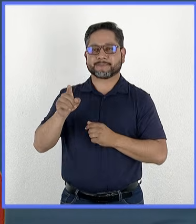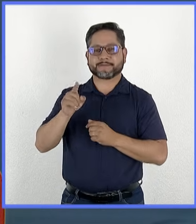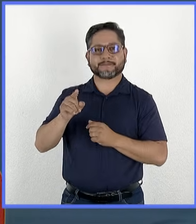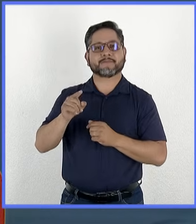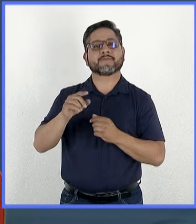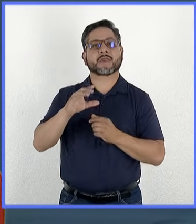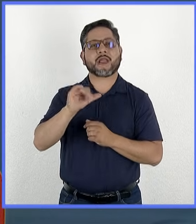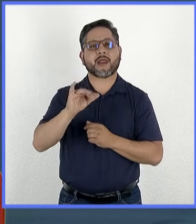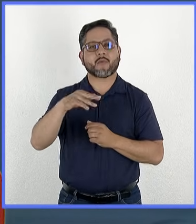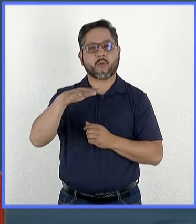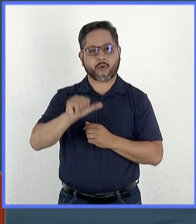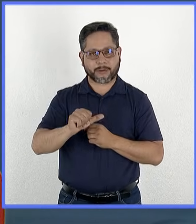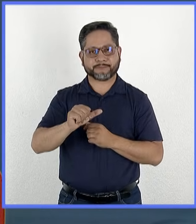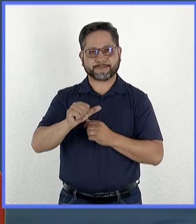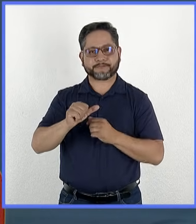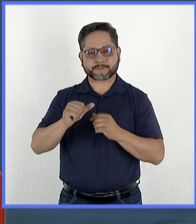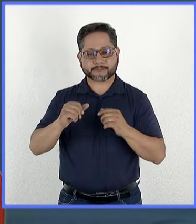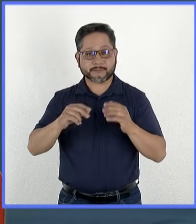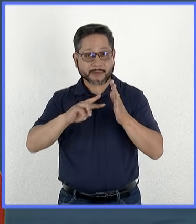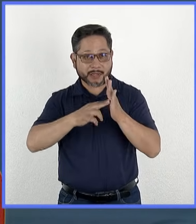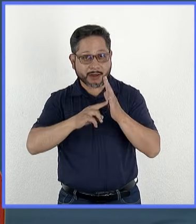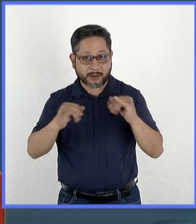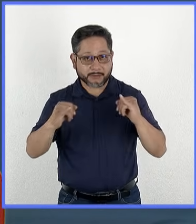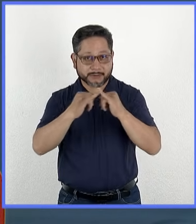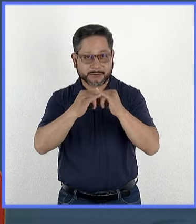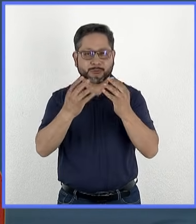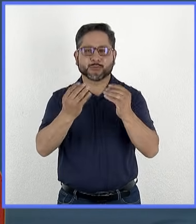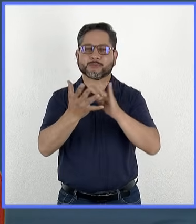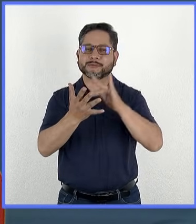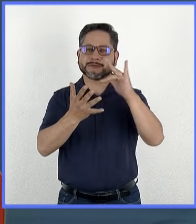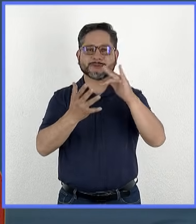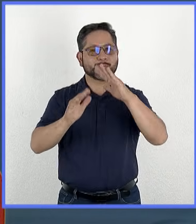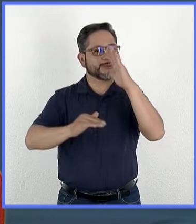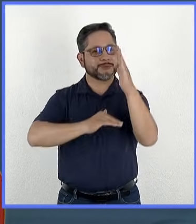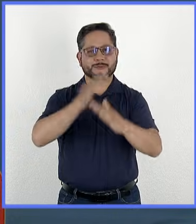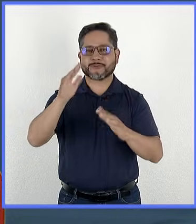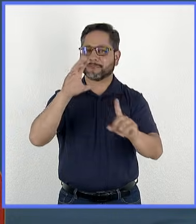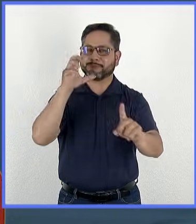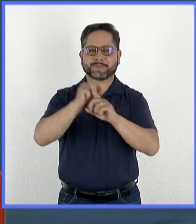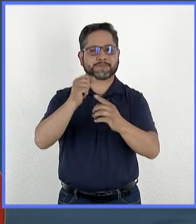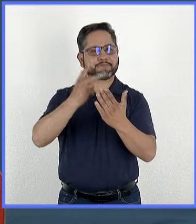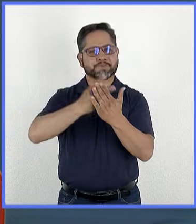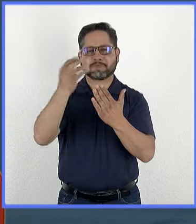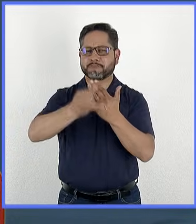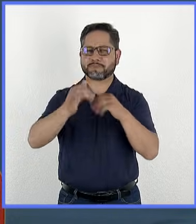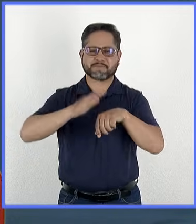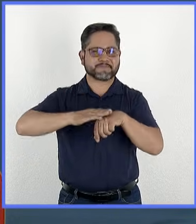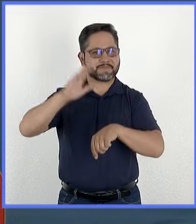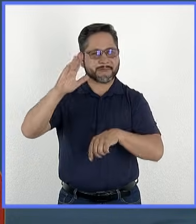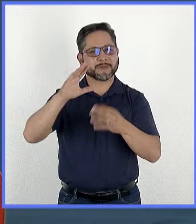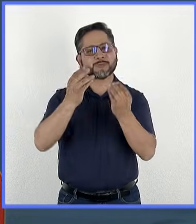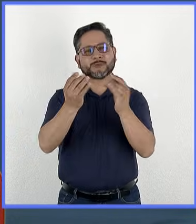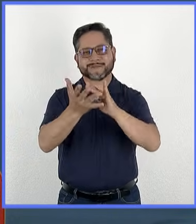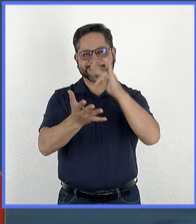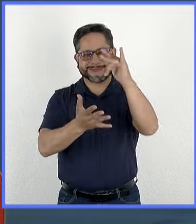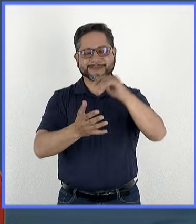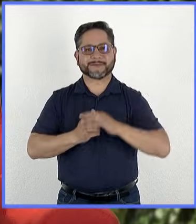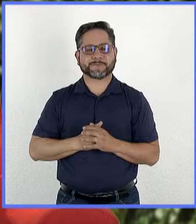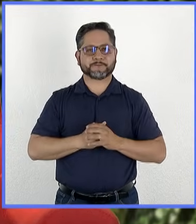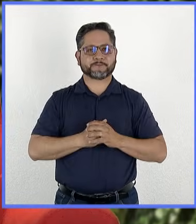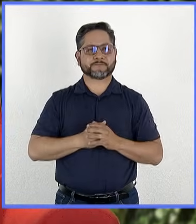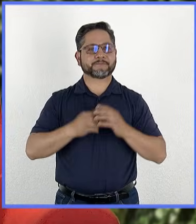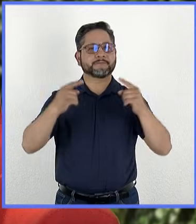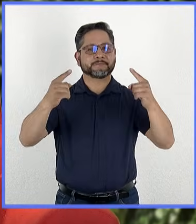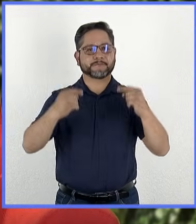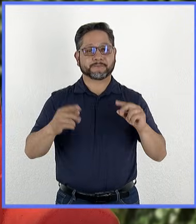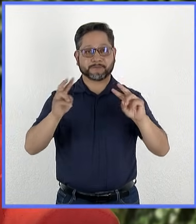Carmona Paredes, investigador del Instituto de Ingeniería de nuestra universidad. Mucho éxito con este y los demás proyectos del instituto. Muchísimas gracias. Y vamos